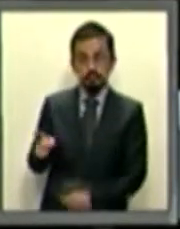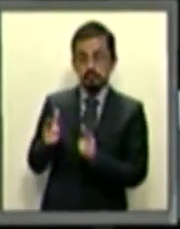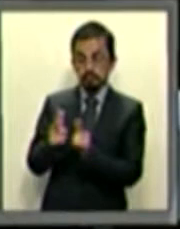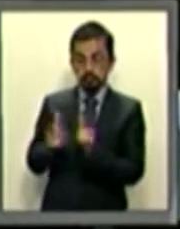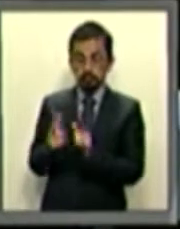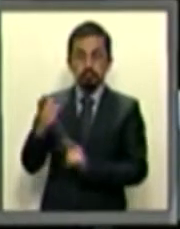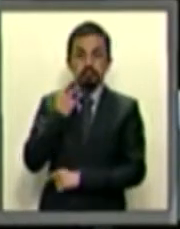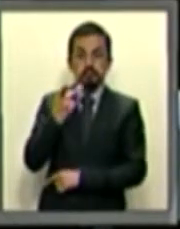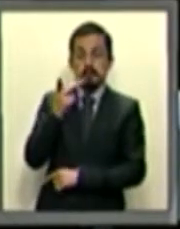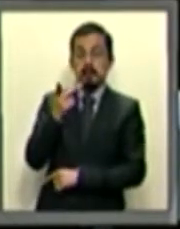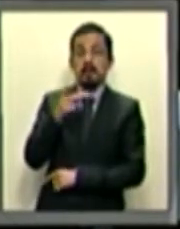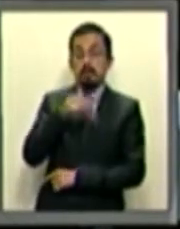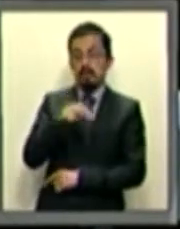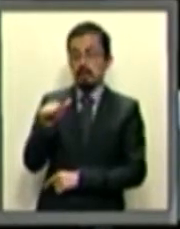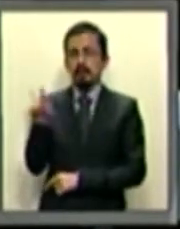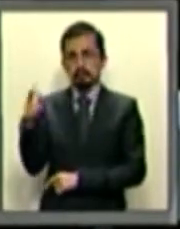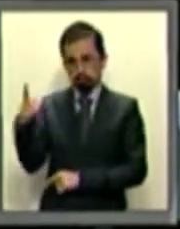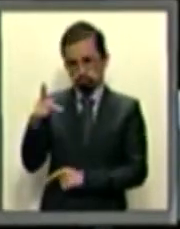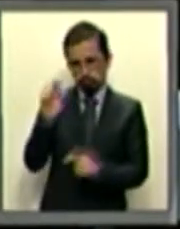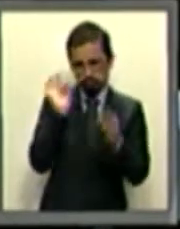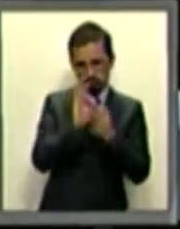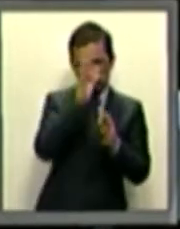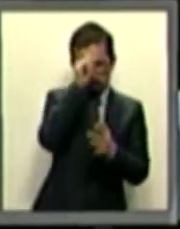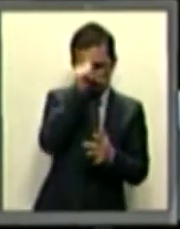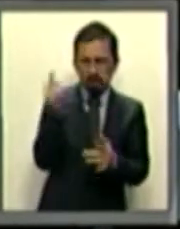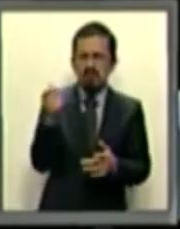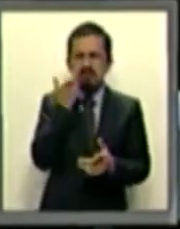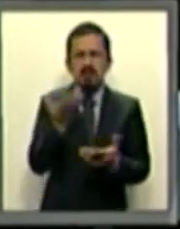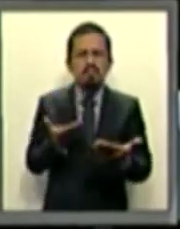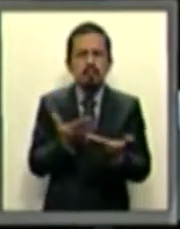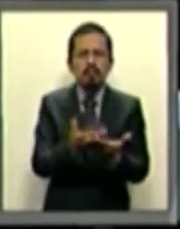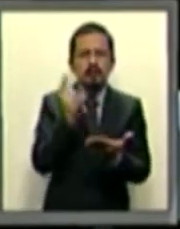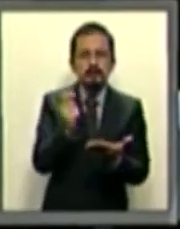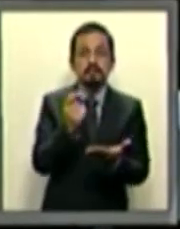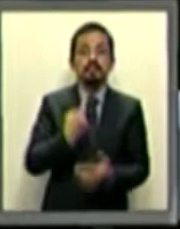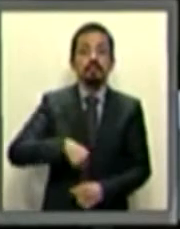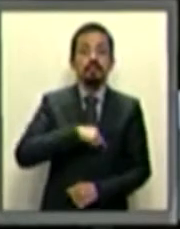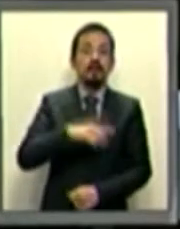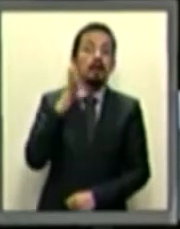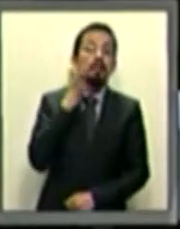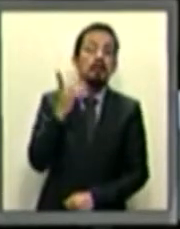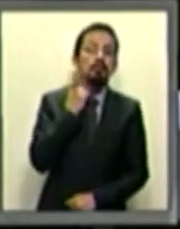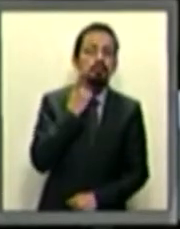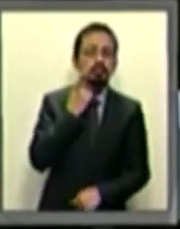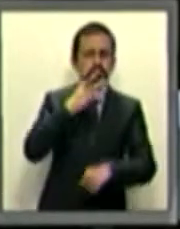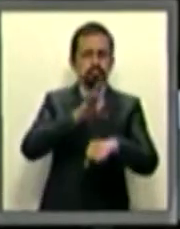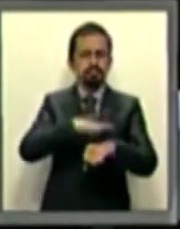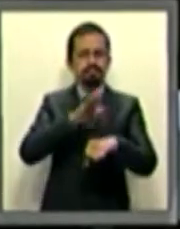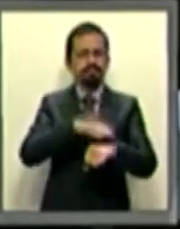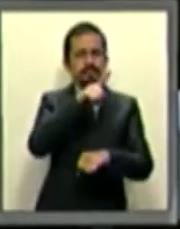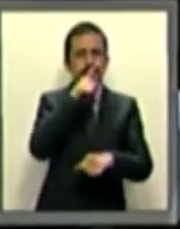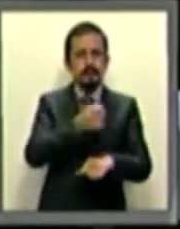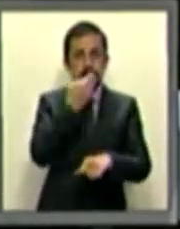Alianza propone que la Cámara de Diputados realice exhorto a la Secretaría de Educación Pública